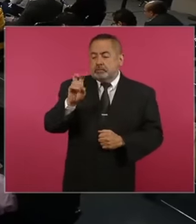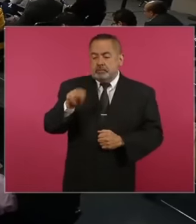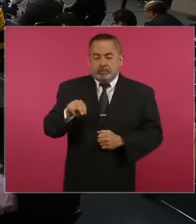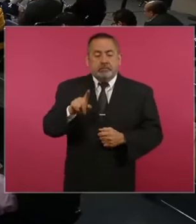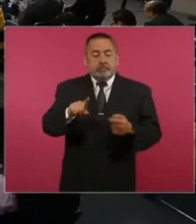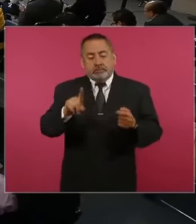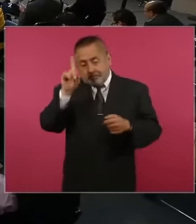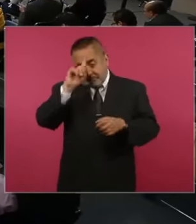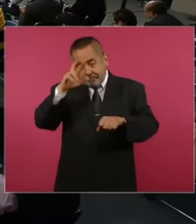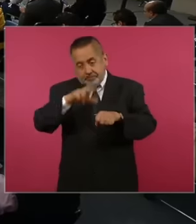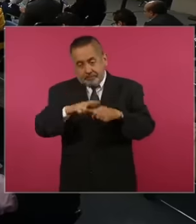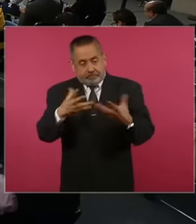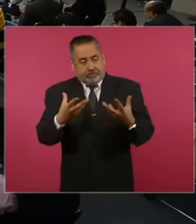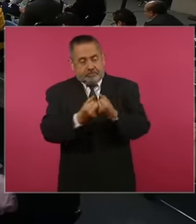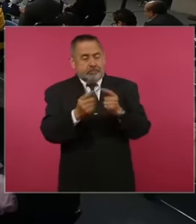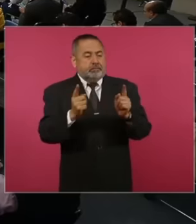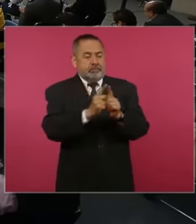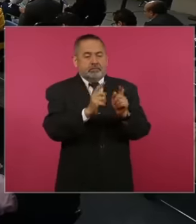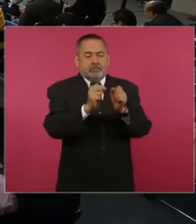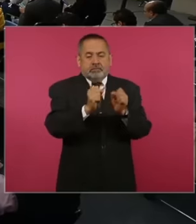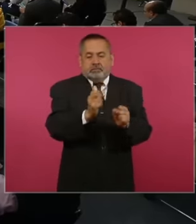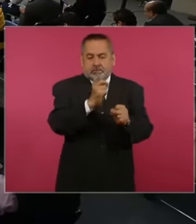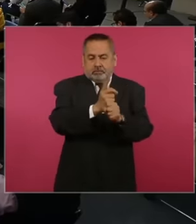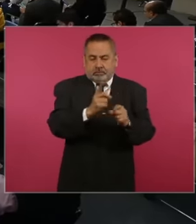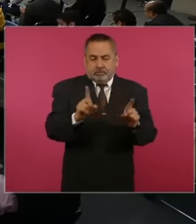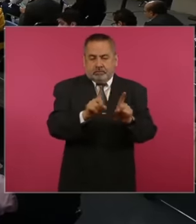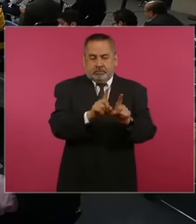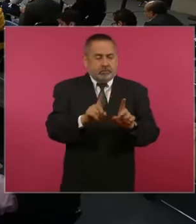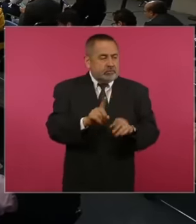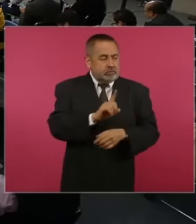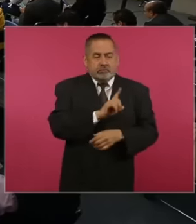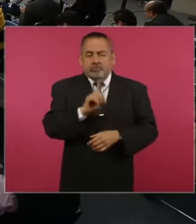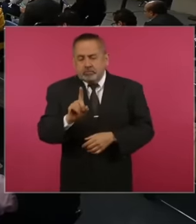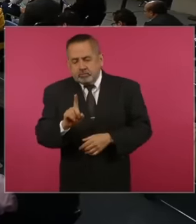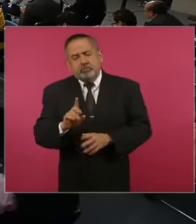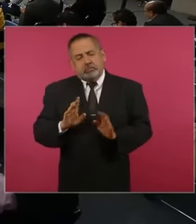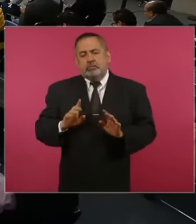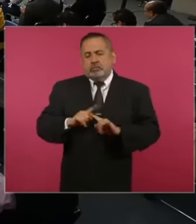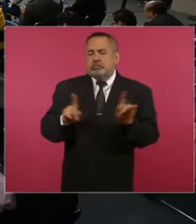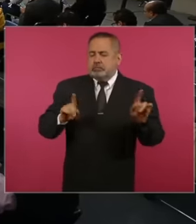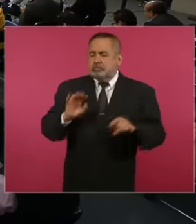asesor en seguridad, pues sale con una postura